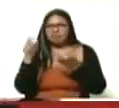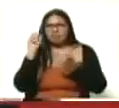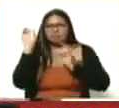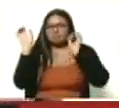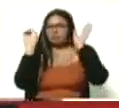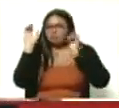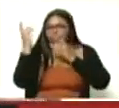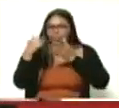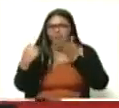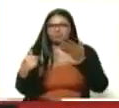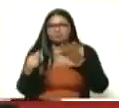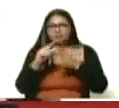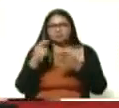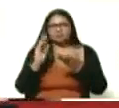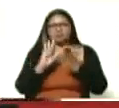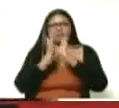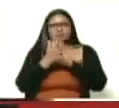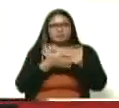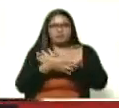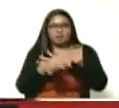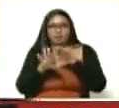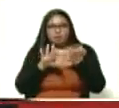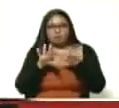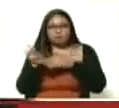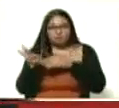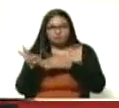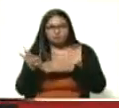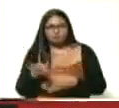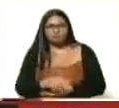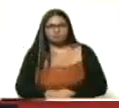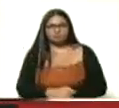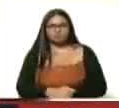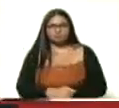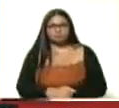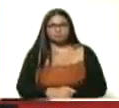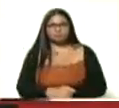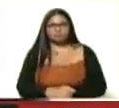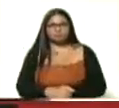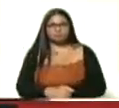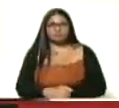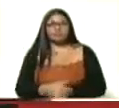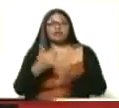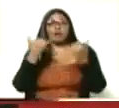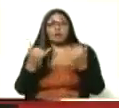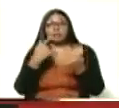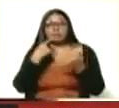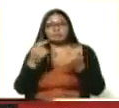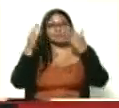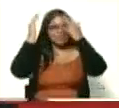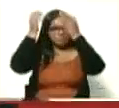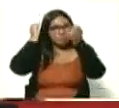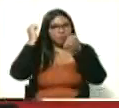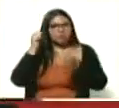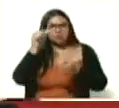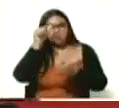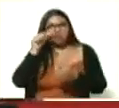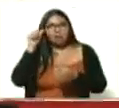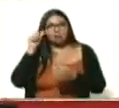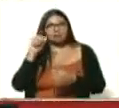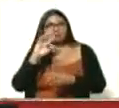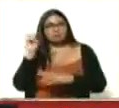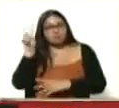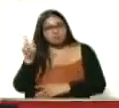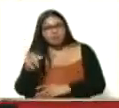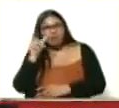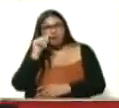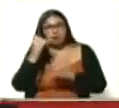testaferro. Ya esas palabras no suelen salir en la mediática. Ya ahora hasta dicen diplomático. Eso te iba a decir, es diplomático venezolano, o